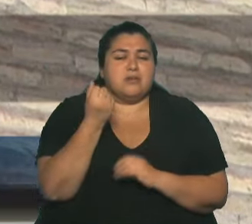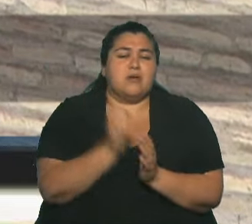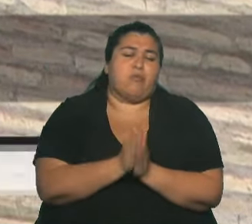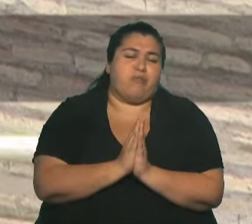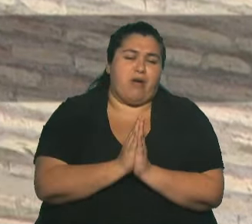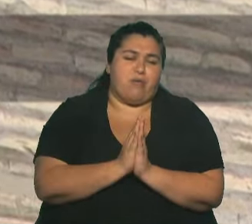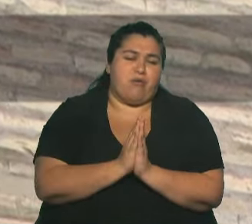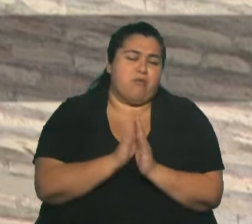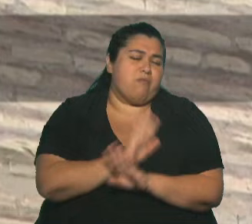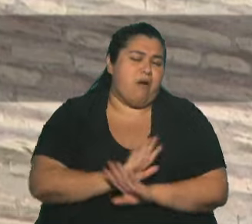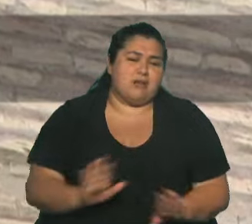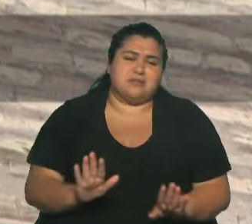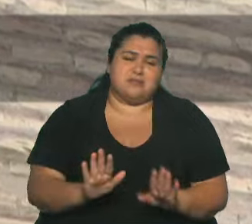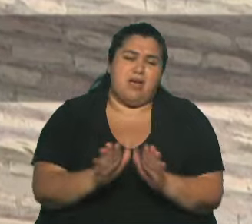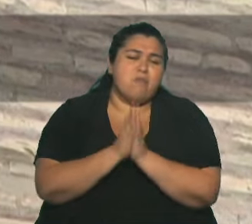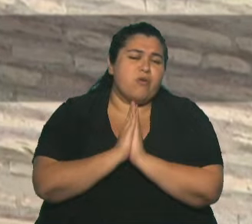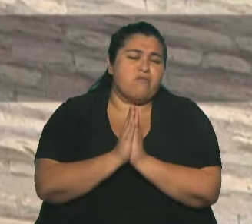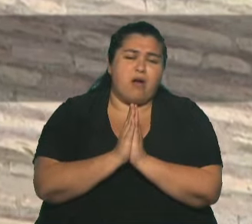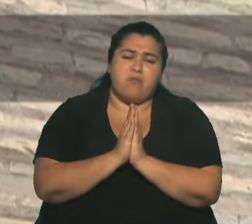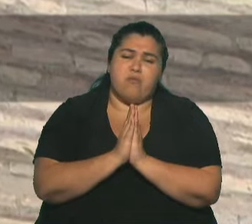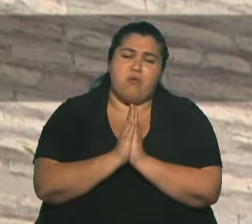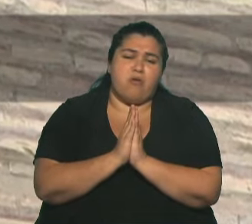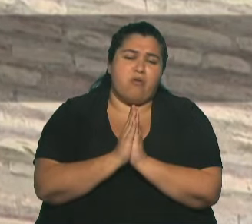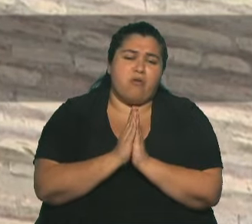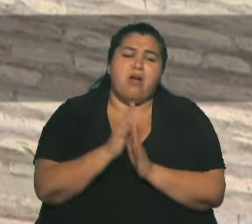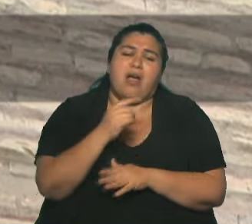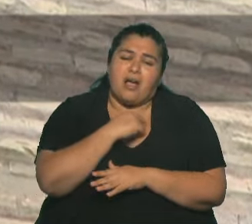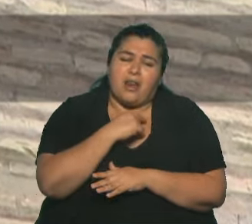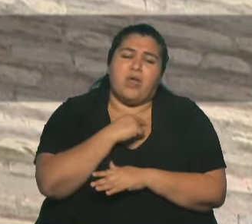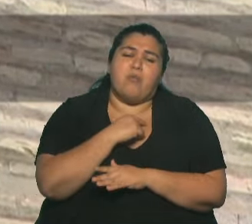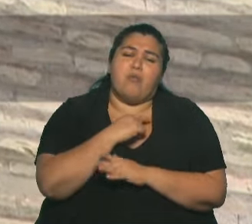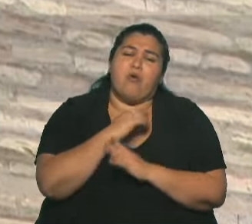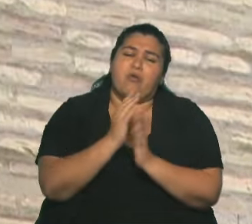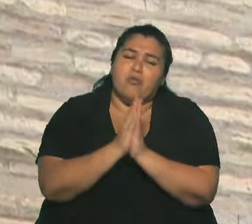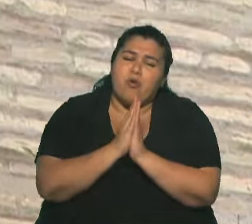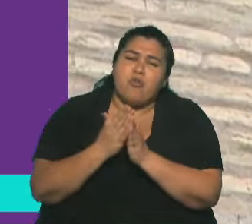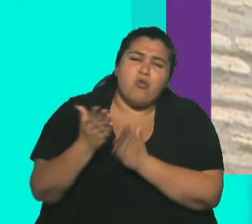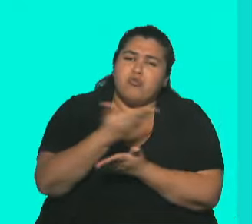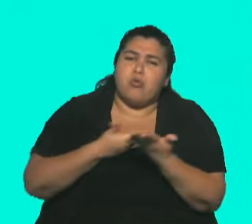Basta, per favore, diciamo tutti noi, basta, per favore.